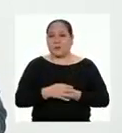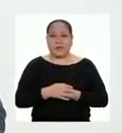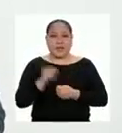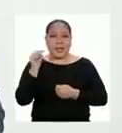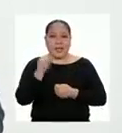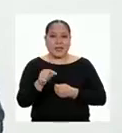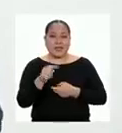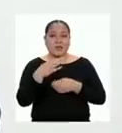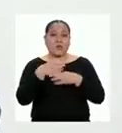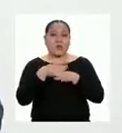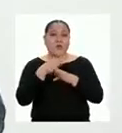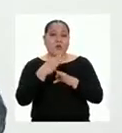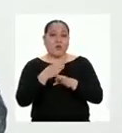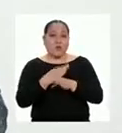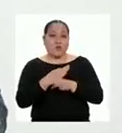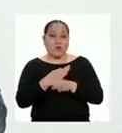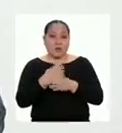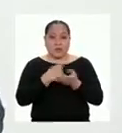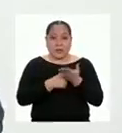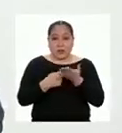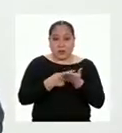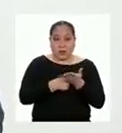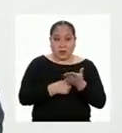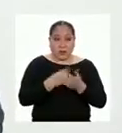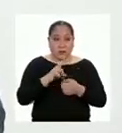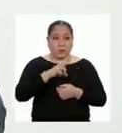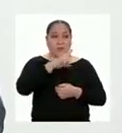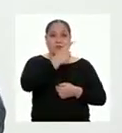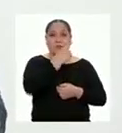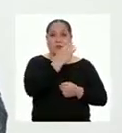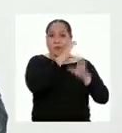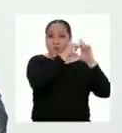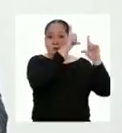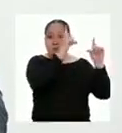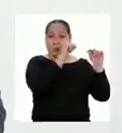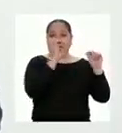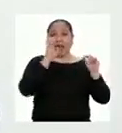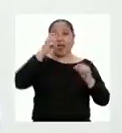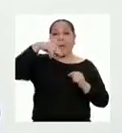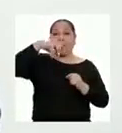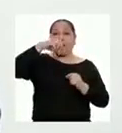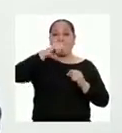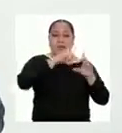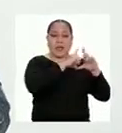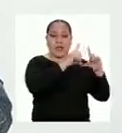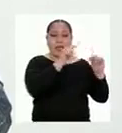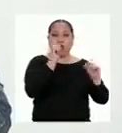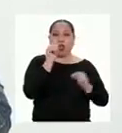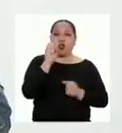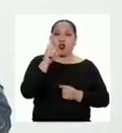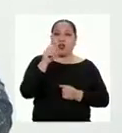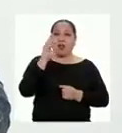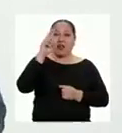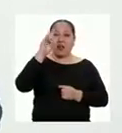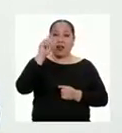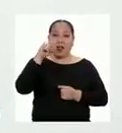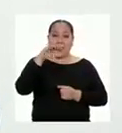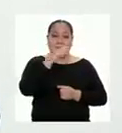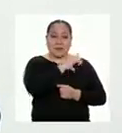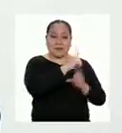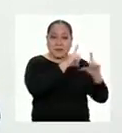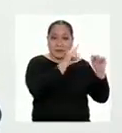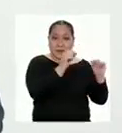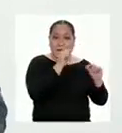las herramientas discutidas en los dos primeros textos, empatía y tolerancia, son herramientas